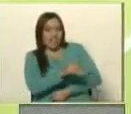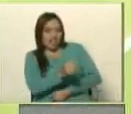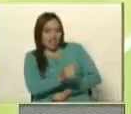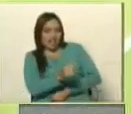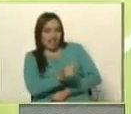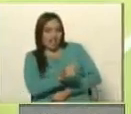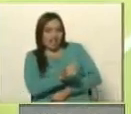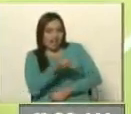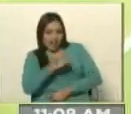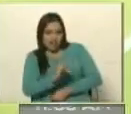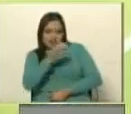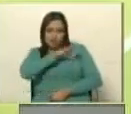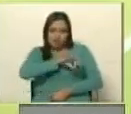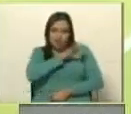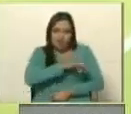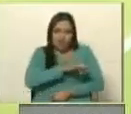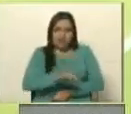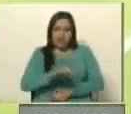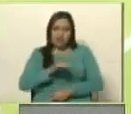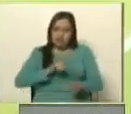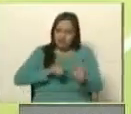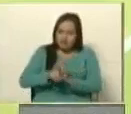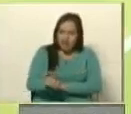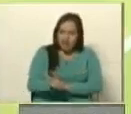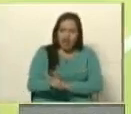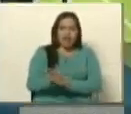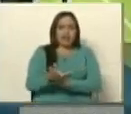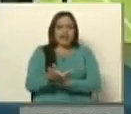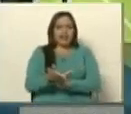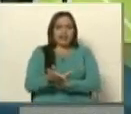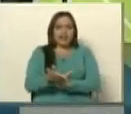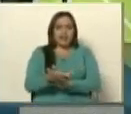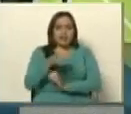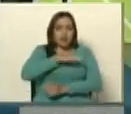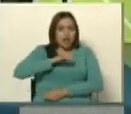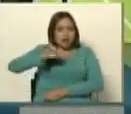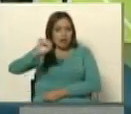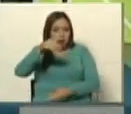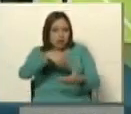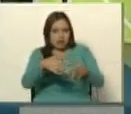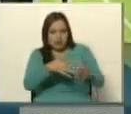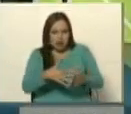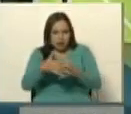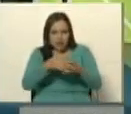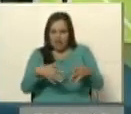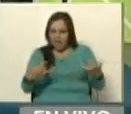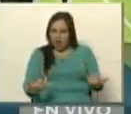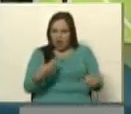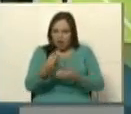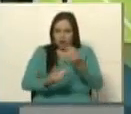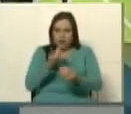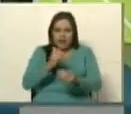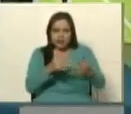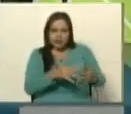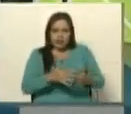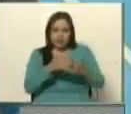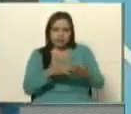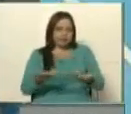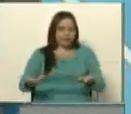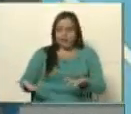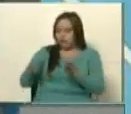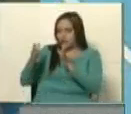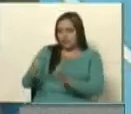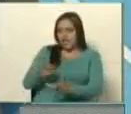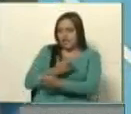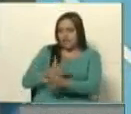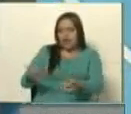socialista, iba a llegar el comunismo a los Estados Unidos. ¿Qué está pasando en la sociedad norteamericana ahorita? Bueno, yo creo que cualquier posición meramente liberal